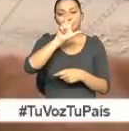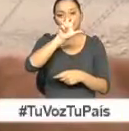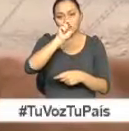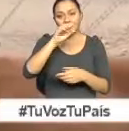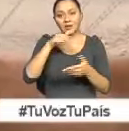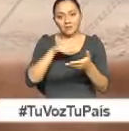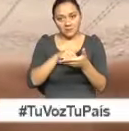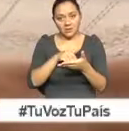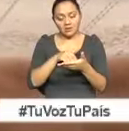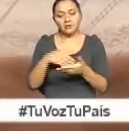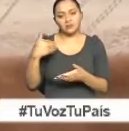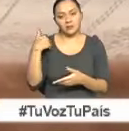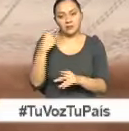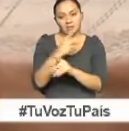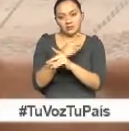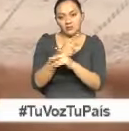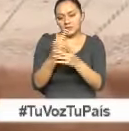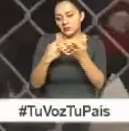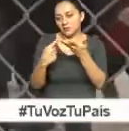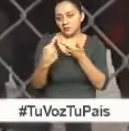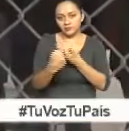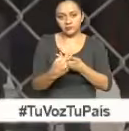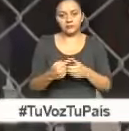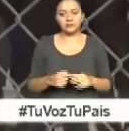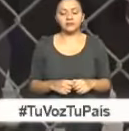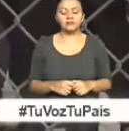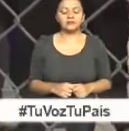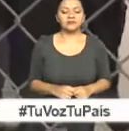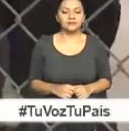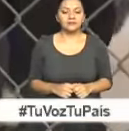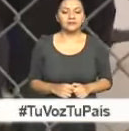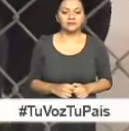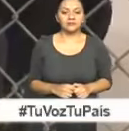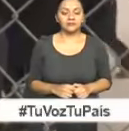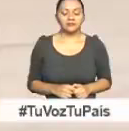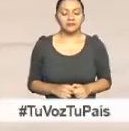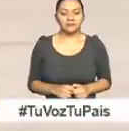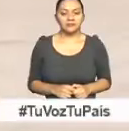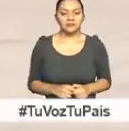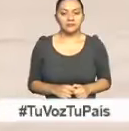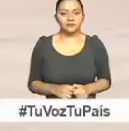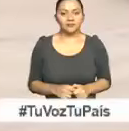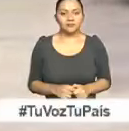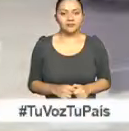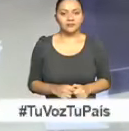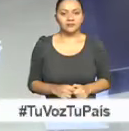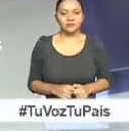30.495 son personas con algún tipo de discapacidad. Caterine Morejón, Noticiero Ciudadano.